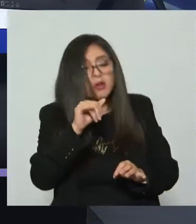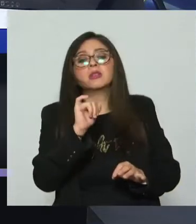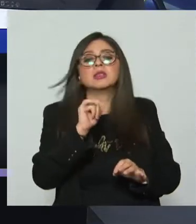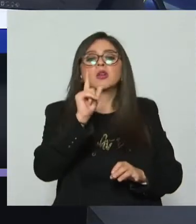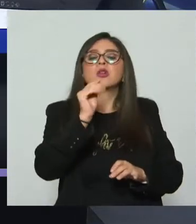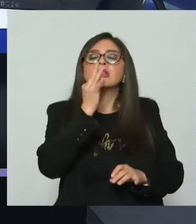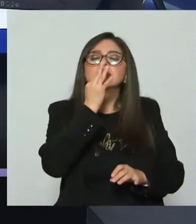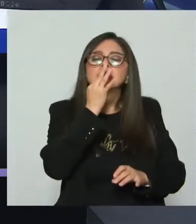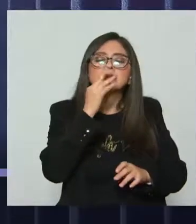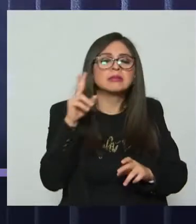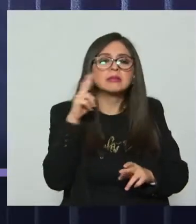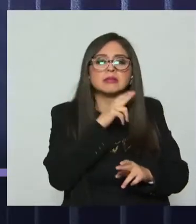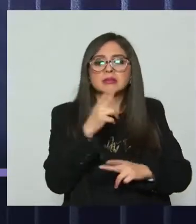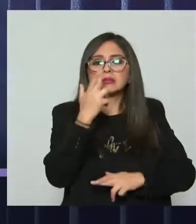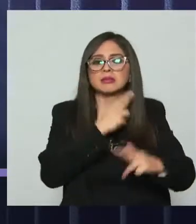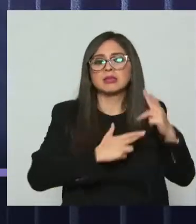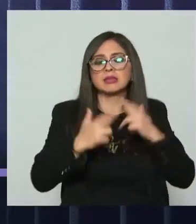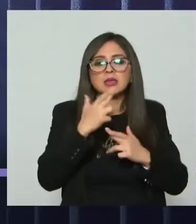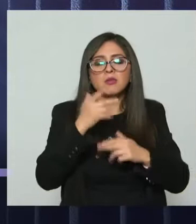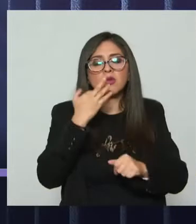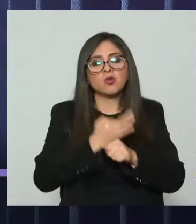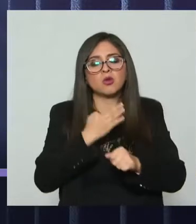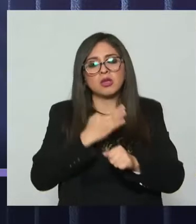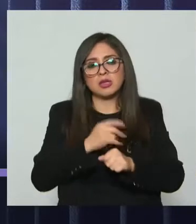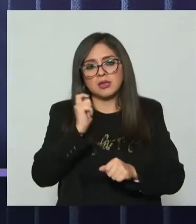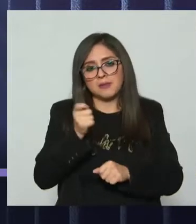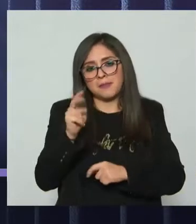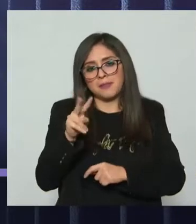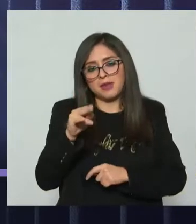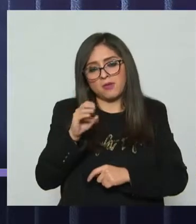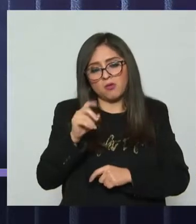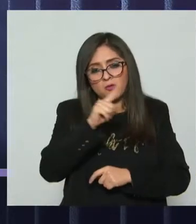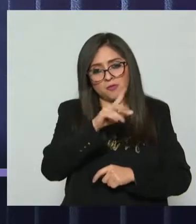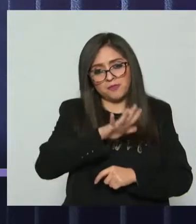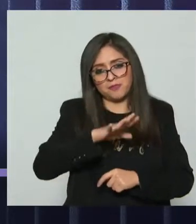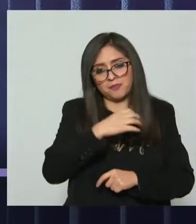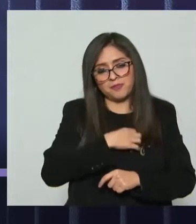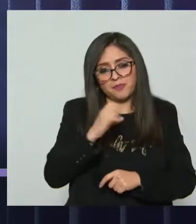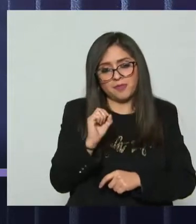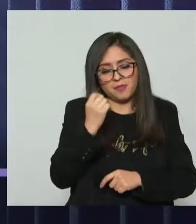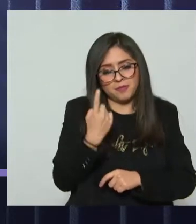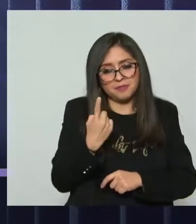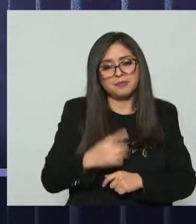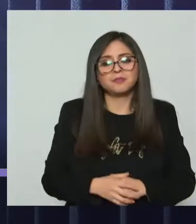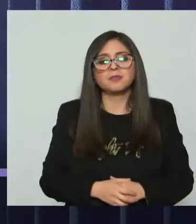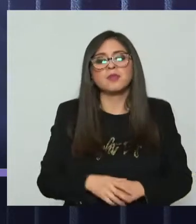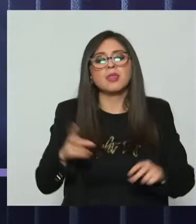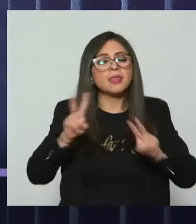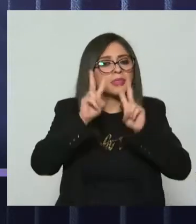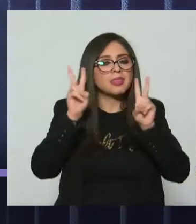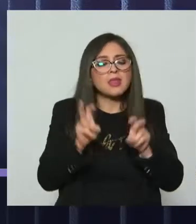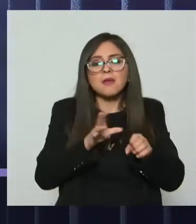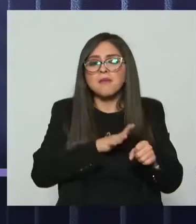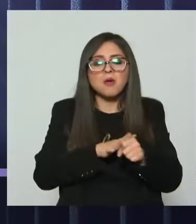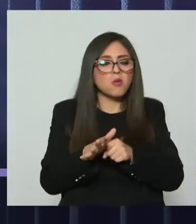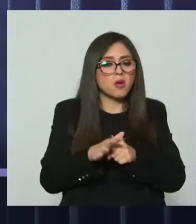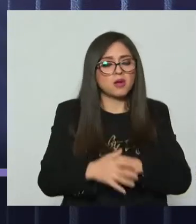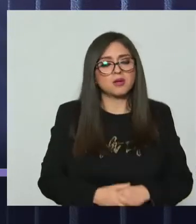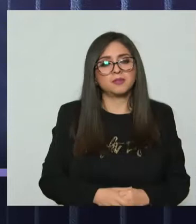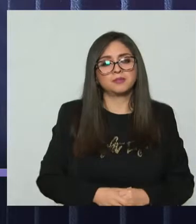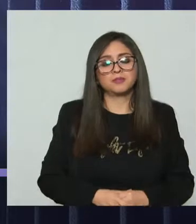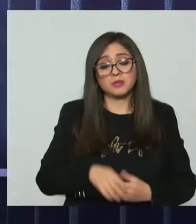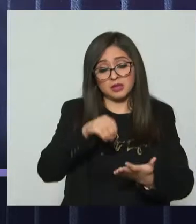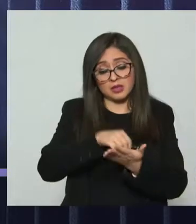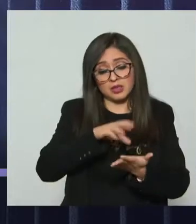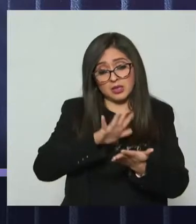unos minutos más. Vamos a hacer la pausa. Estamos transmitiendo totalmente en vivo desde los estudios de Capital 21. El tema en la mesa: la